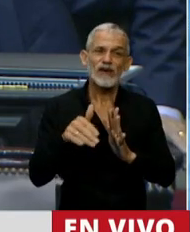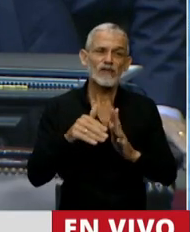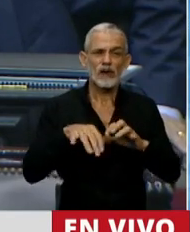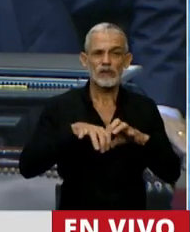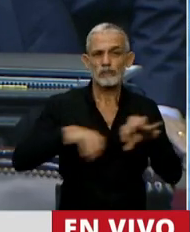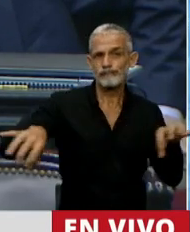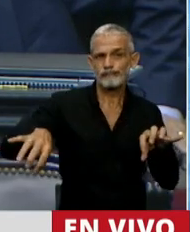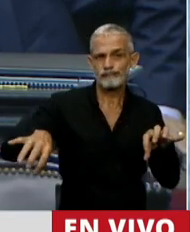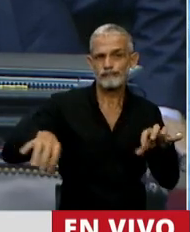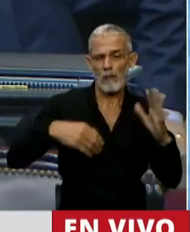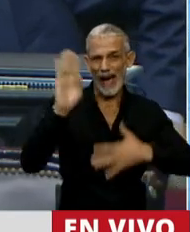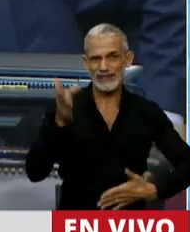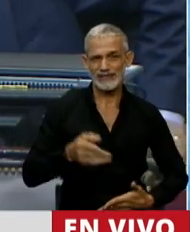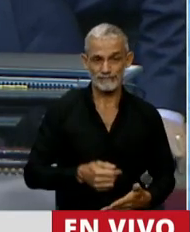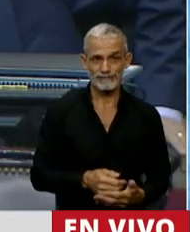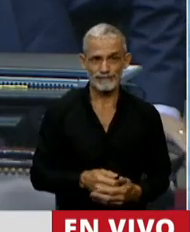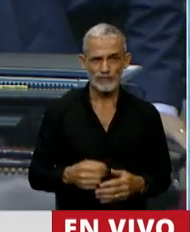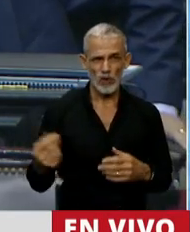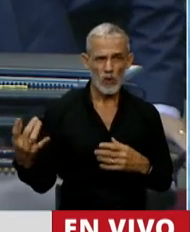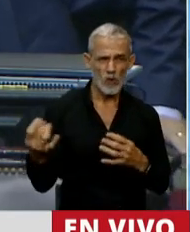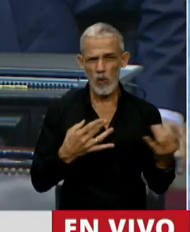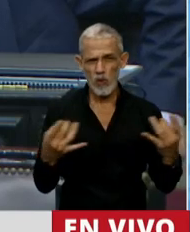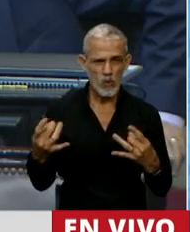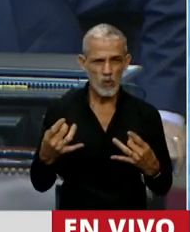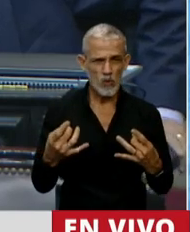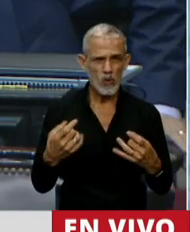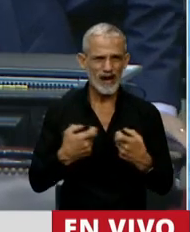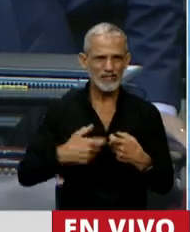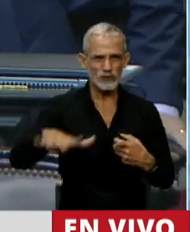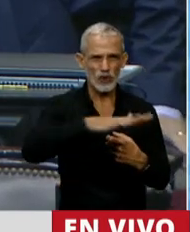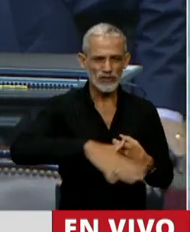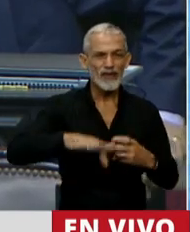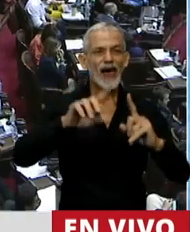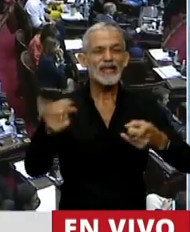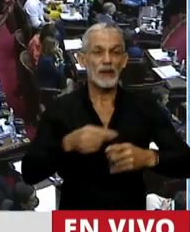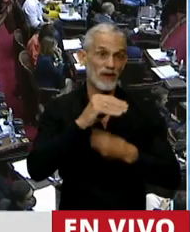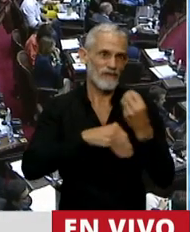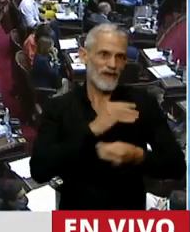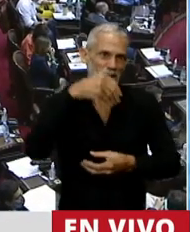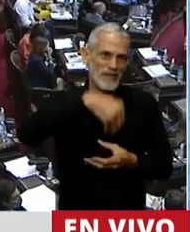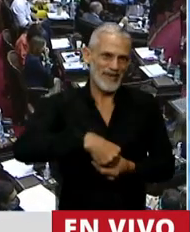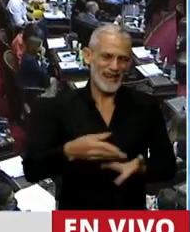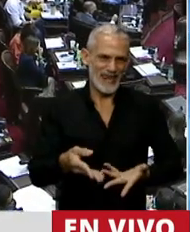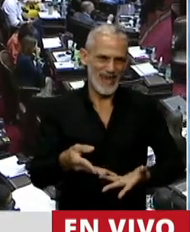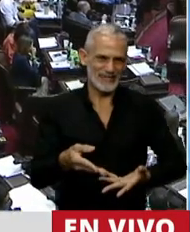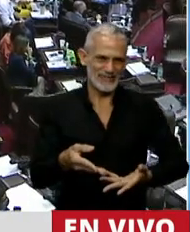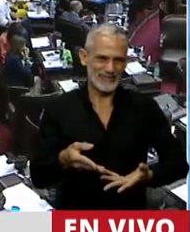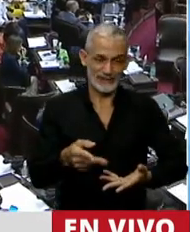las grietas y las animosidades en la sociedad y en el seno de la familia. Nos pasa a